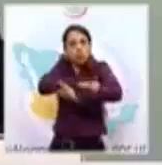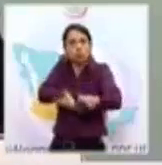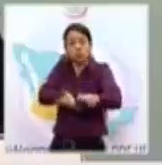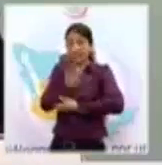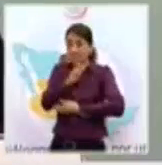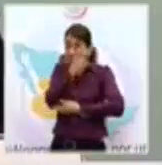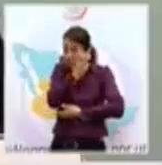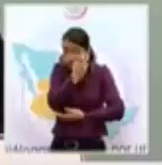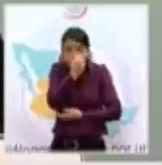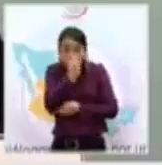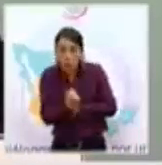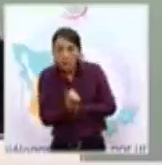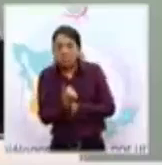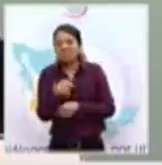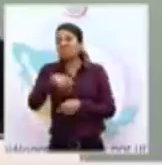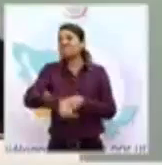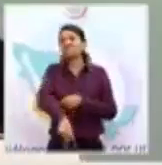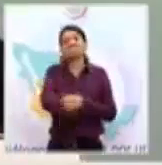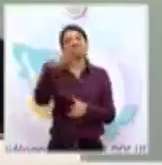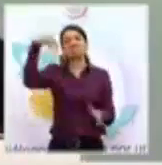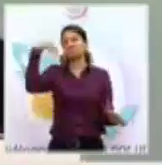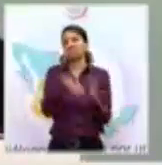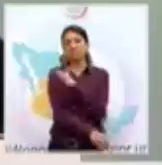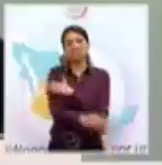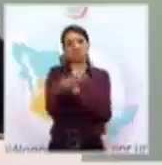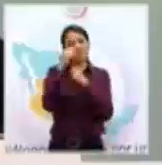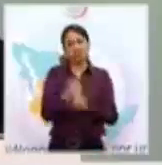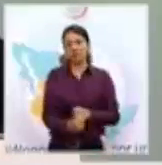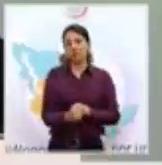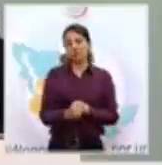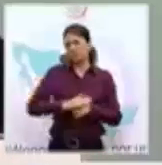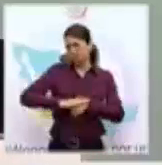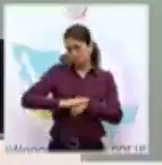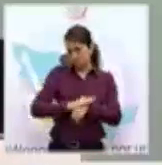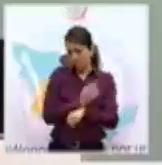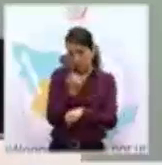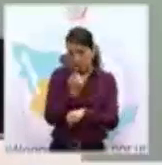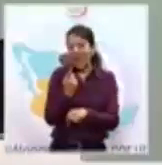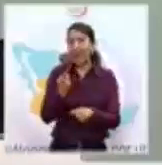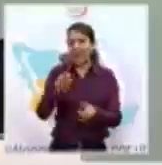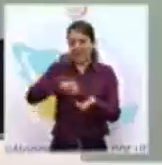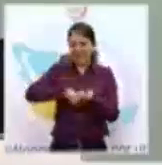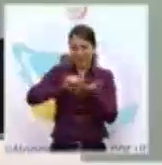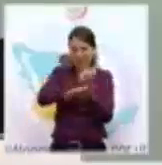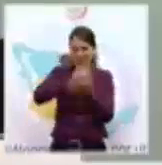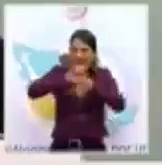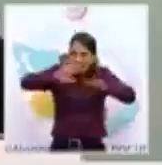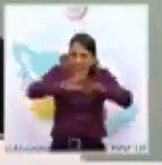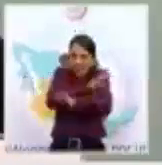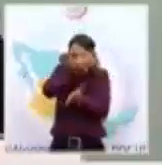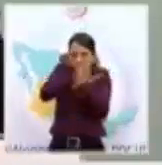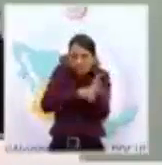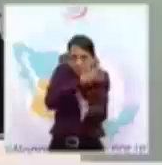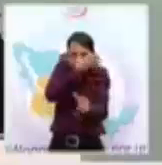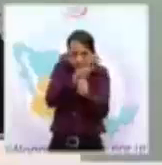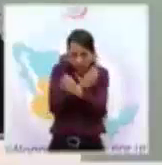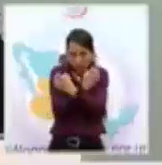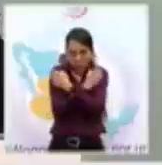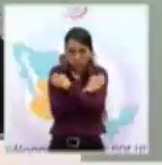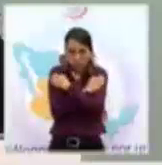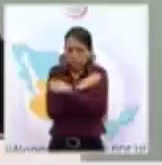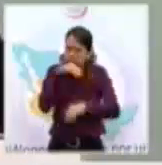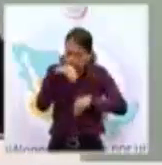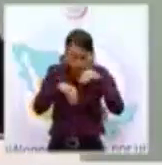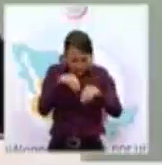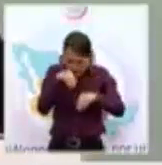Porque, hay que decirlo con claridad, muchos elementos de la reforma que eran indispensables, yo he sido muy claramente y